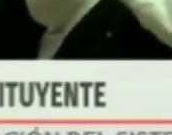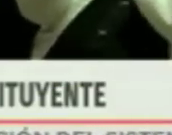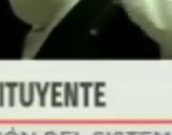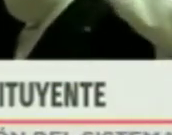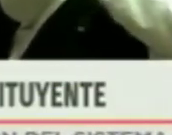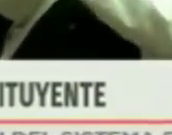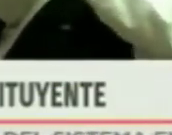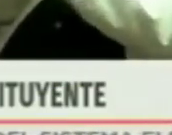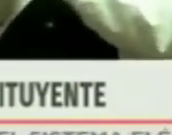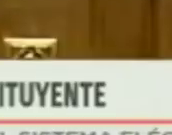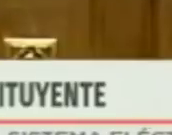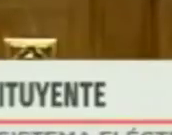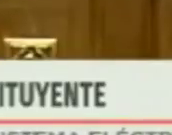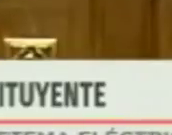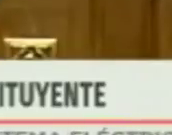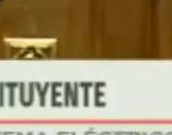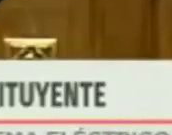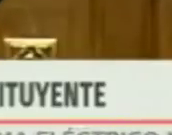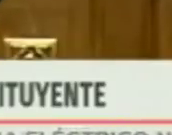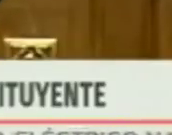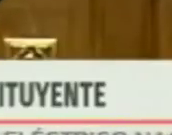Simón Bolívar, después de esa batalla,